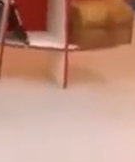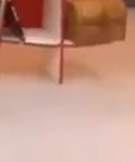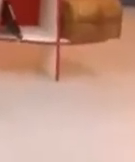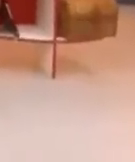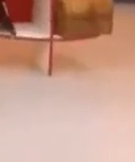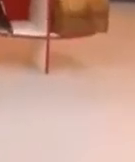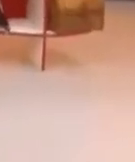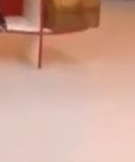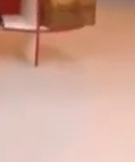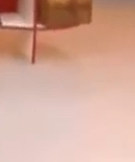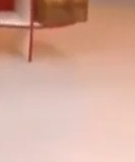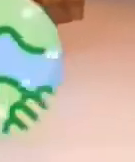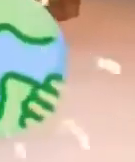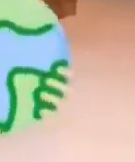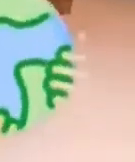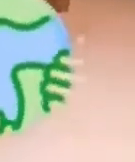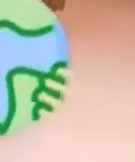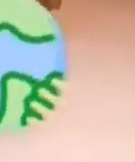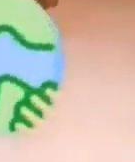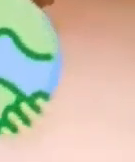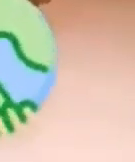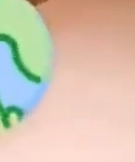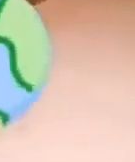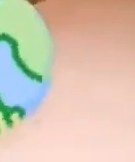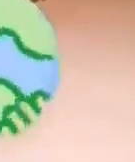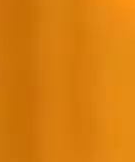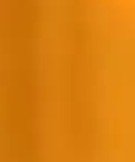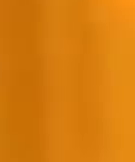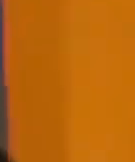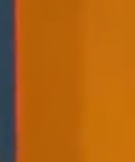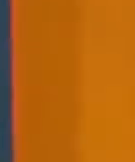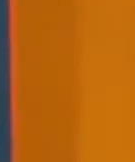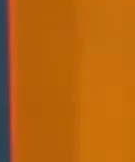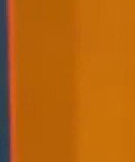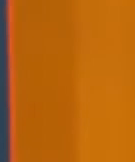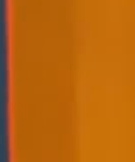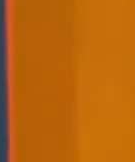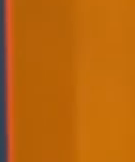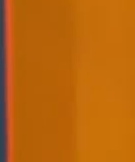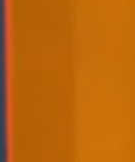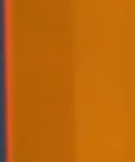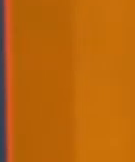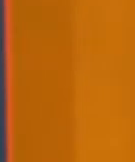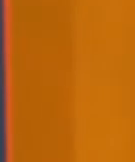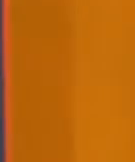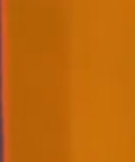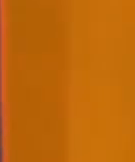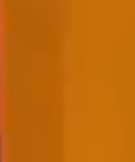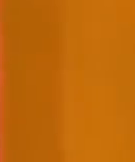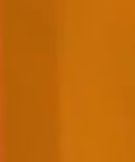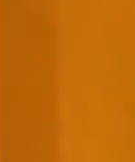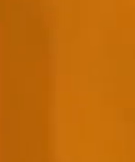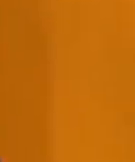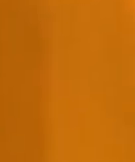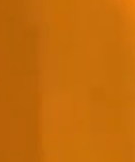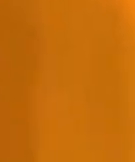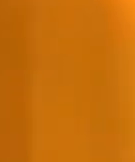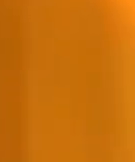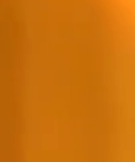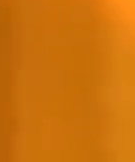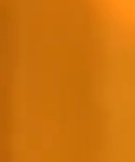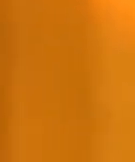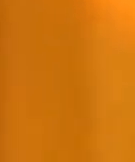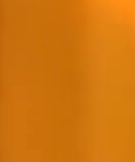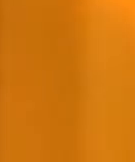historia, gastronomía, pasando por ecología y el espacio virtual. Así que quédense en casa, no se pierdan esto y mucho,